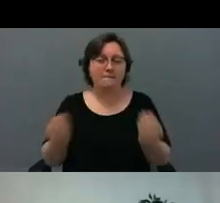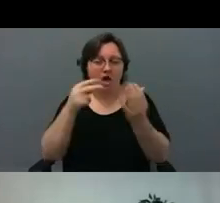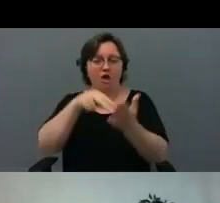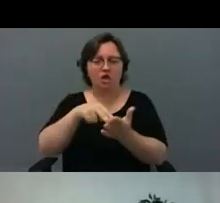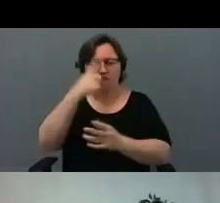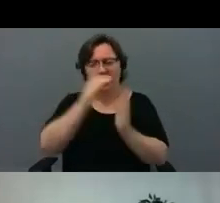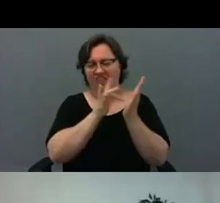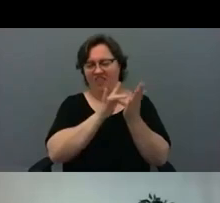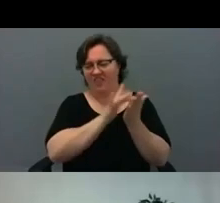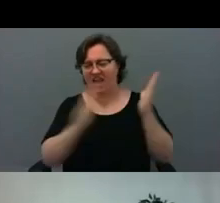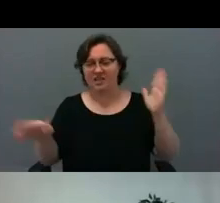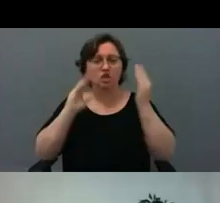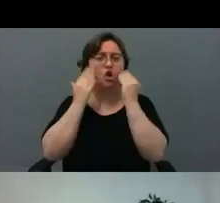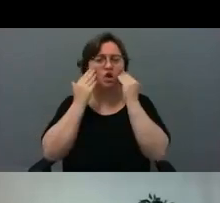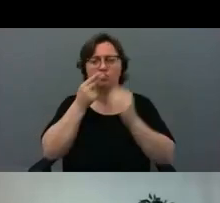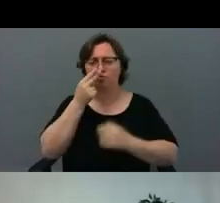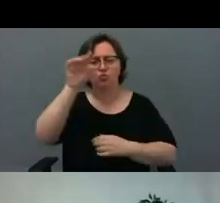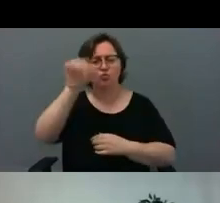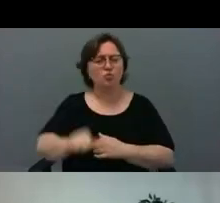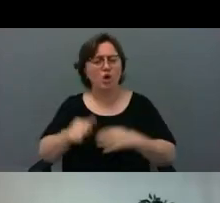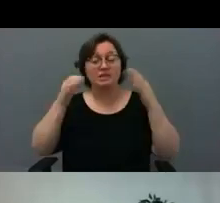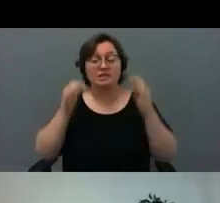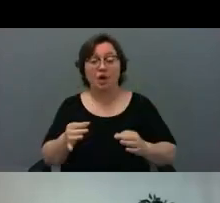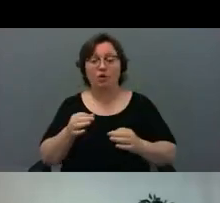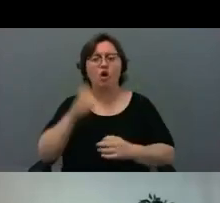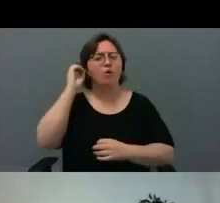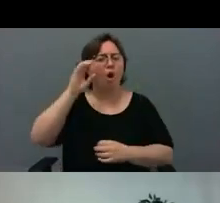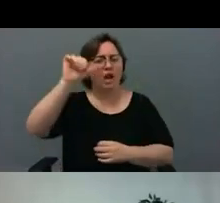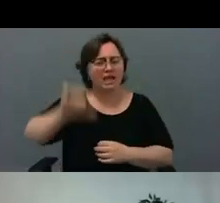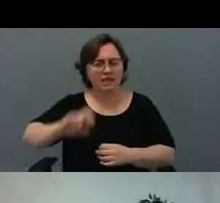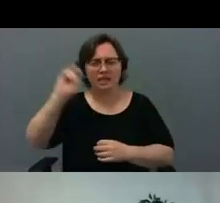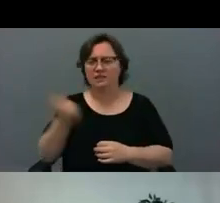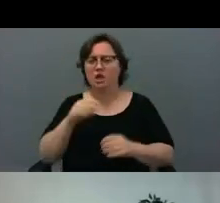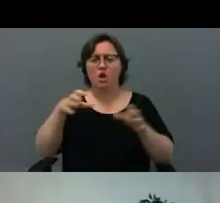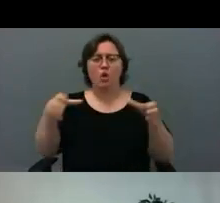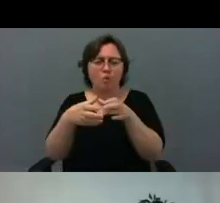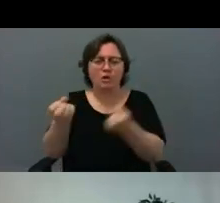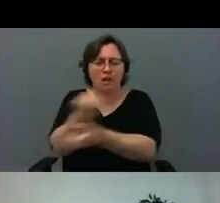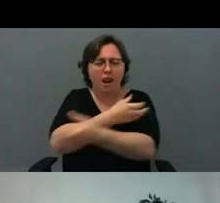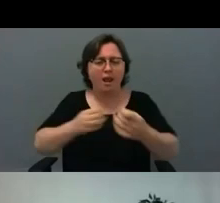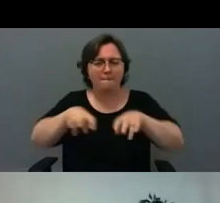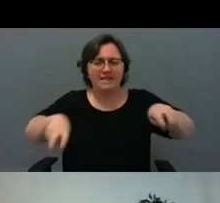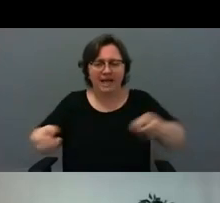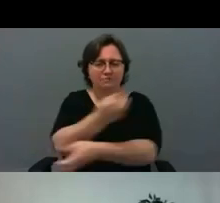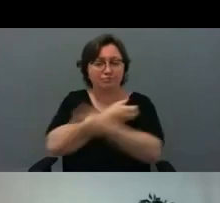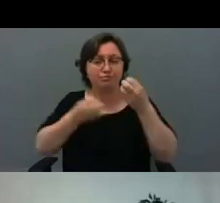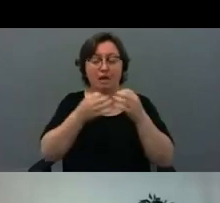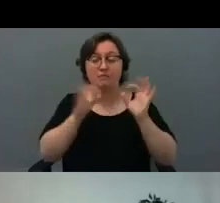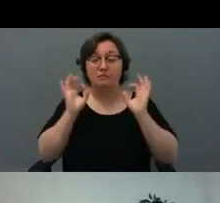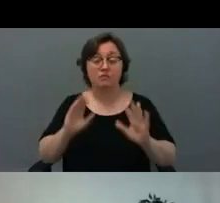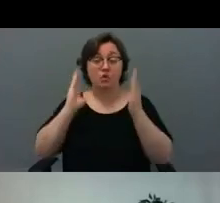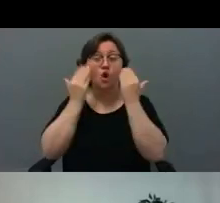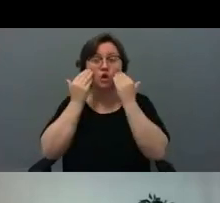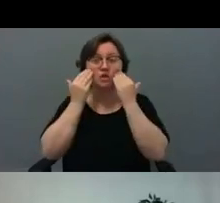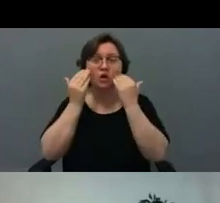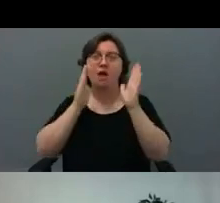ser un congreso muy interesante con ponencias, grupos, mesas, que de este congreso vamos a